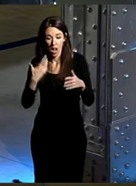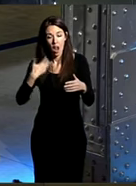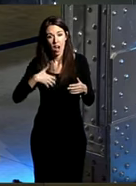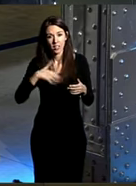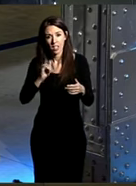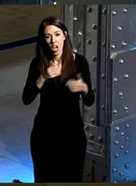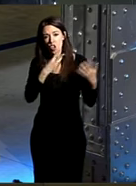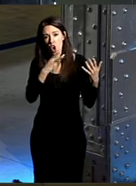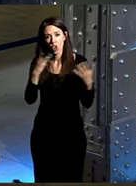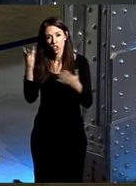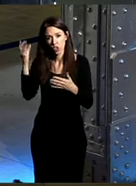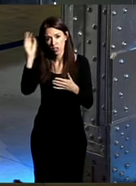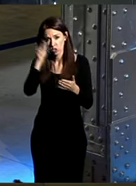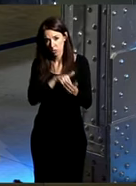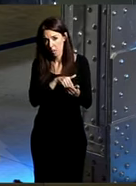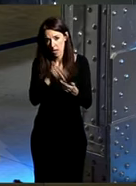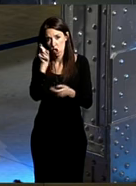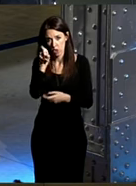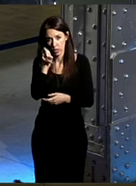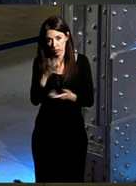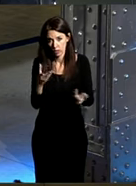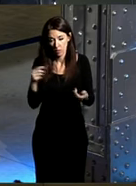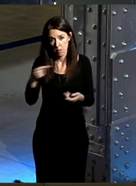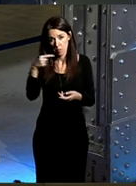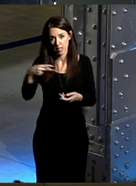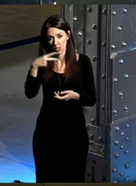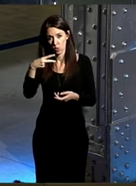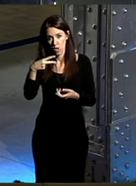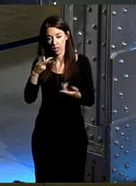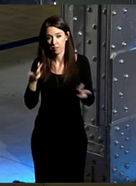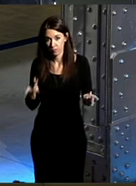hay 800.000 docentes de primaria y secundaria.